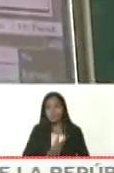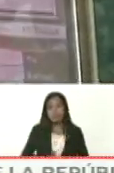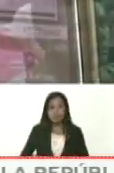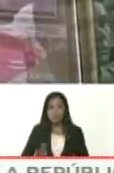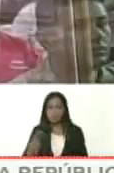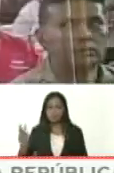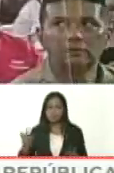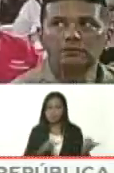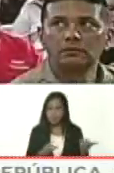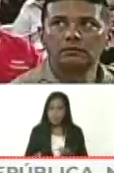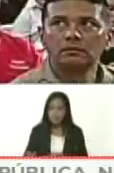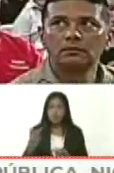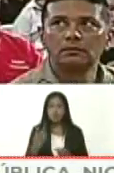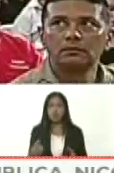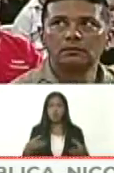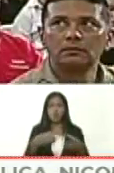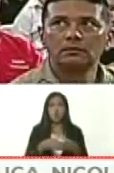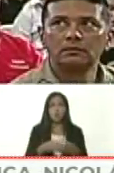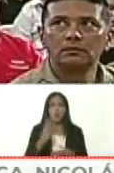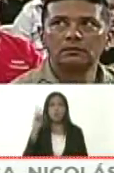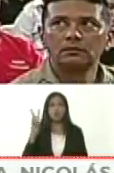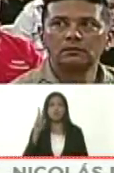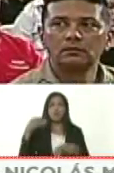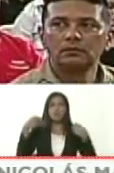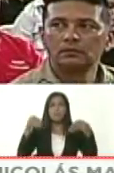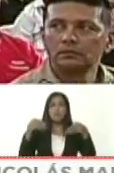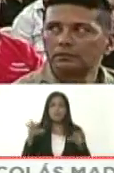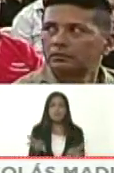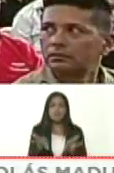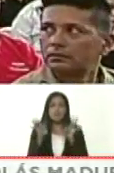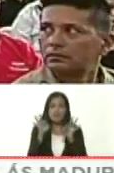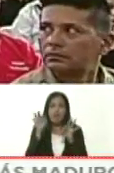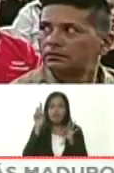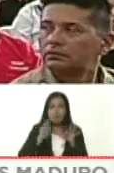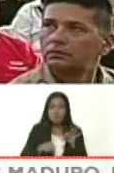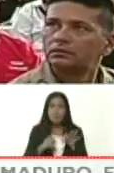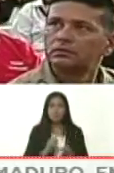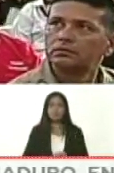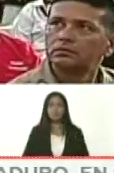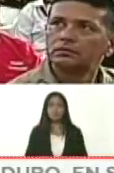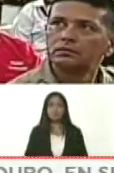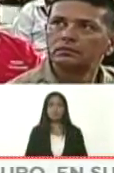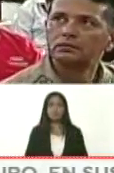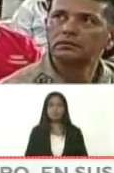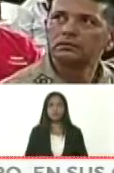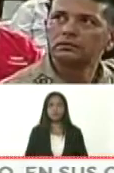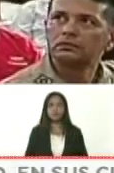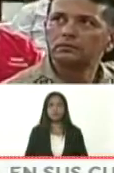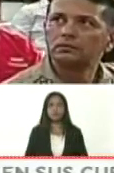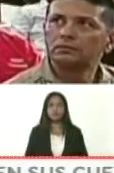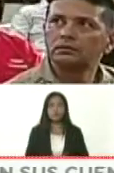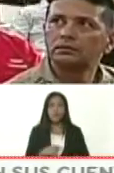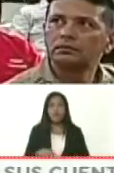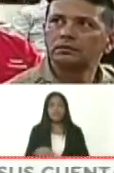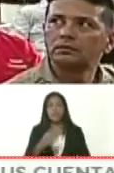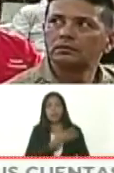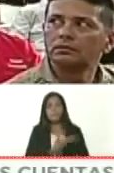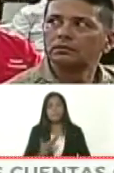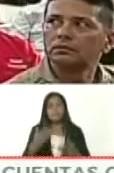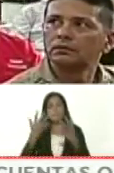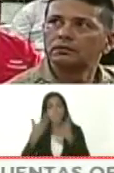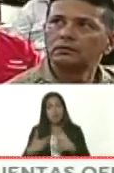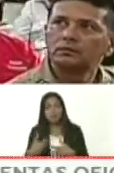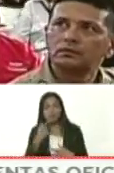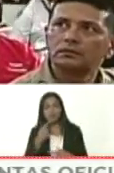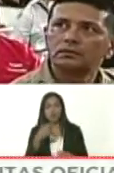Bienvenido a la Corporación Venezolana del Plástico y en especial a esta empresa, a este complejo industrial, como lo